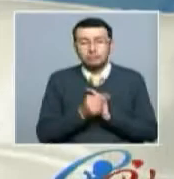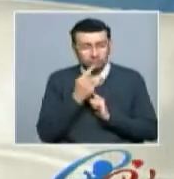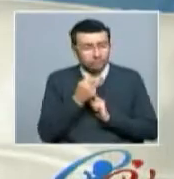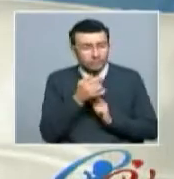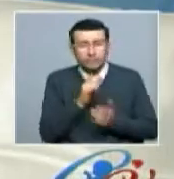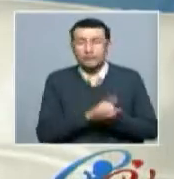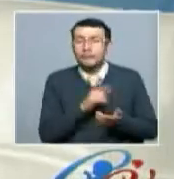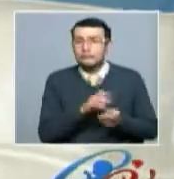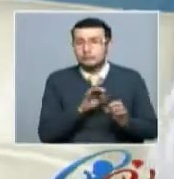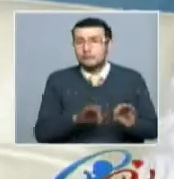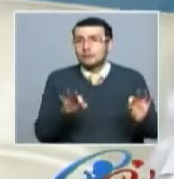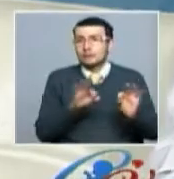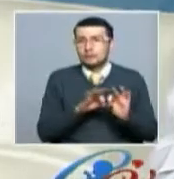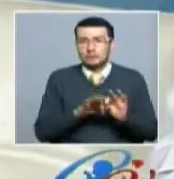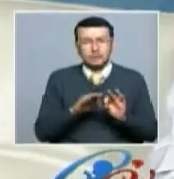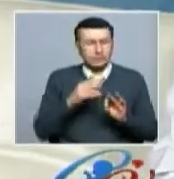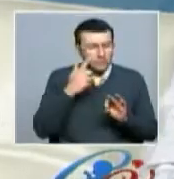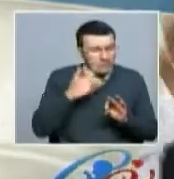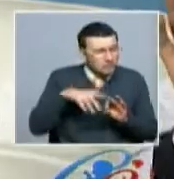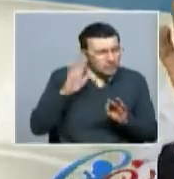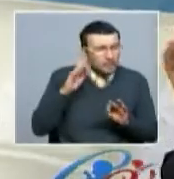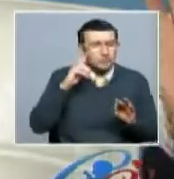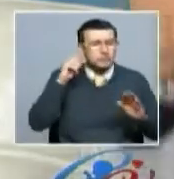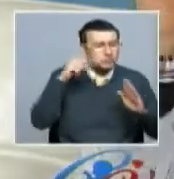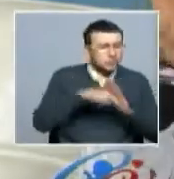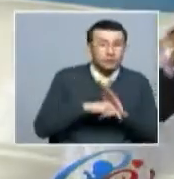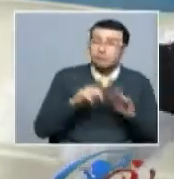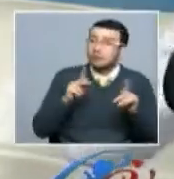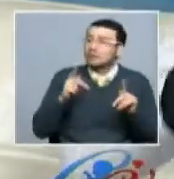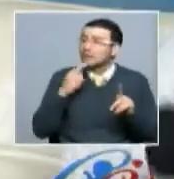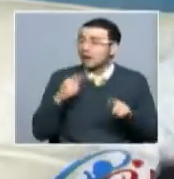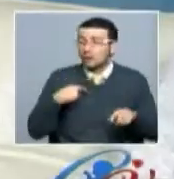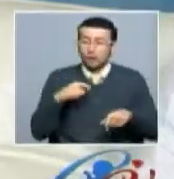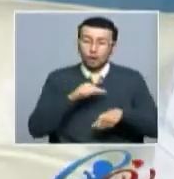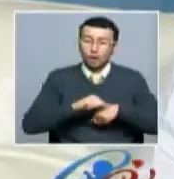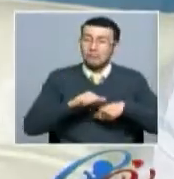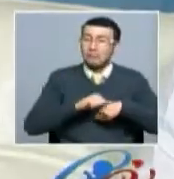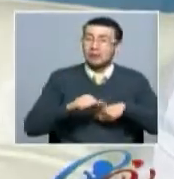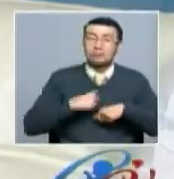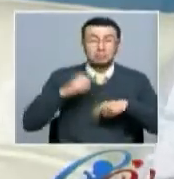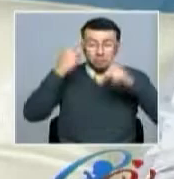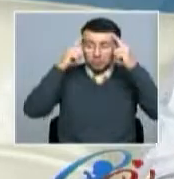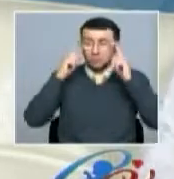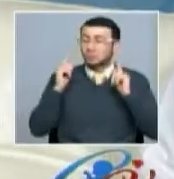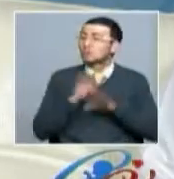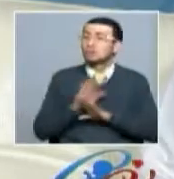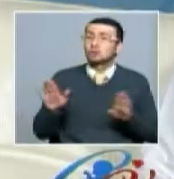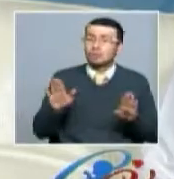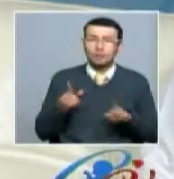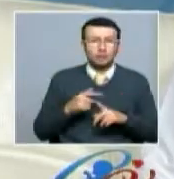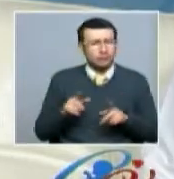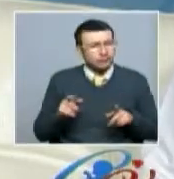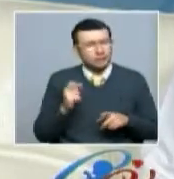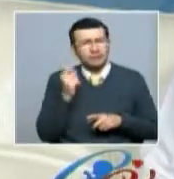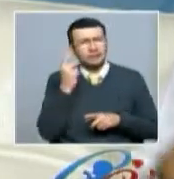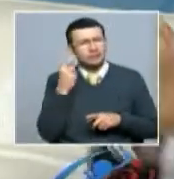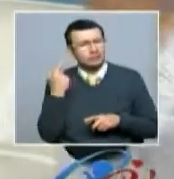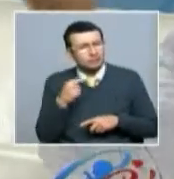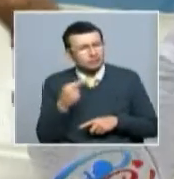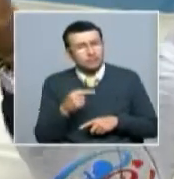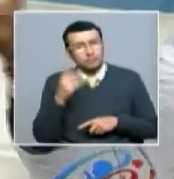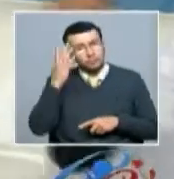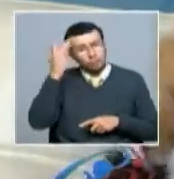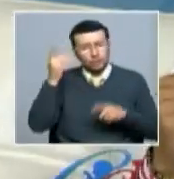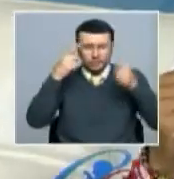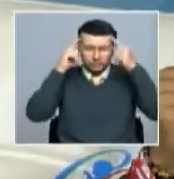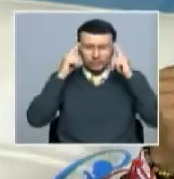que es ir más atrás, porque la gente sí dice, no, me operaron para que no sudara. Pero entendamos un poco por qué es